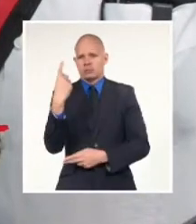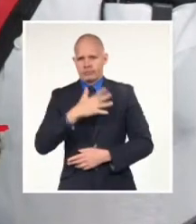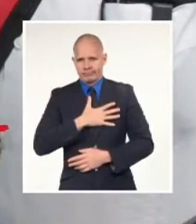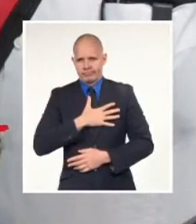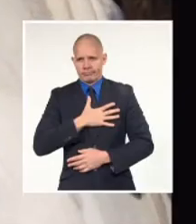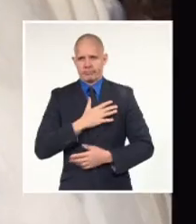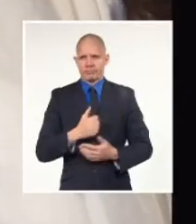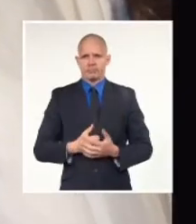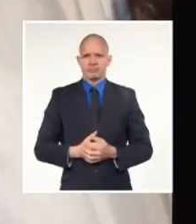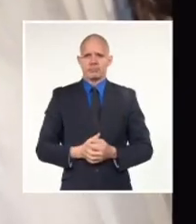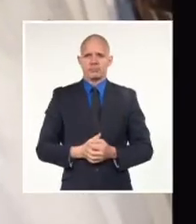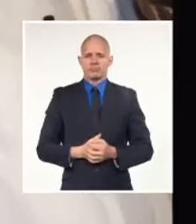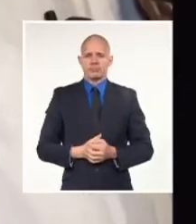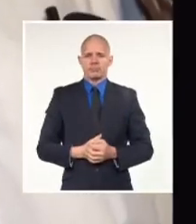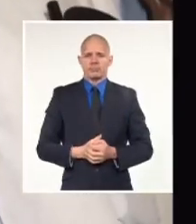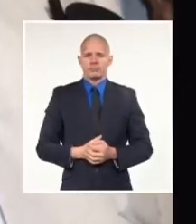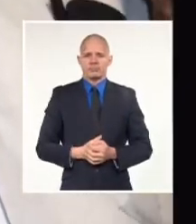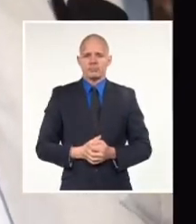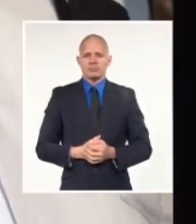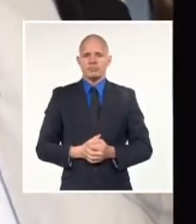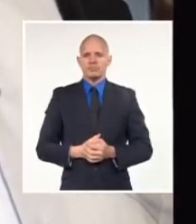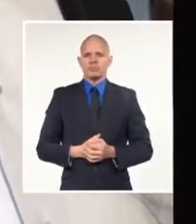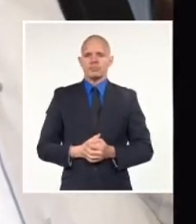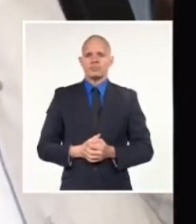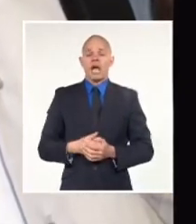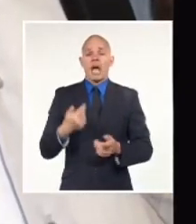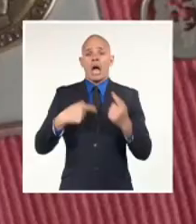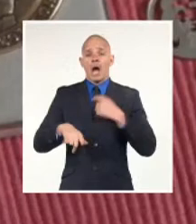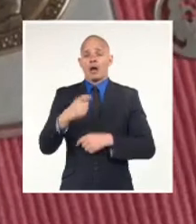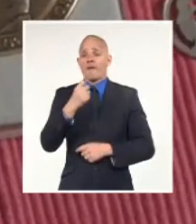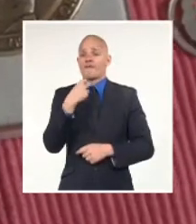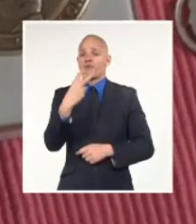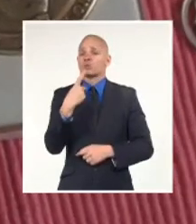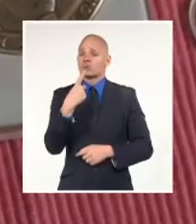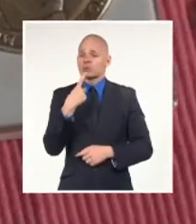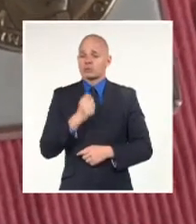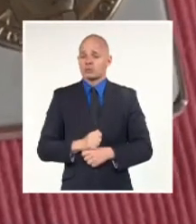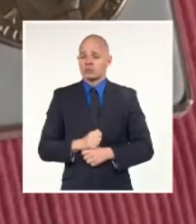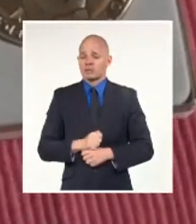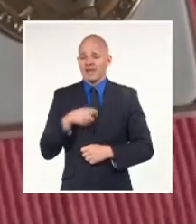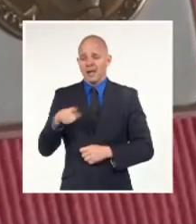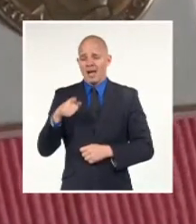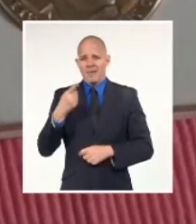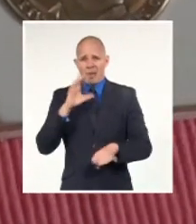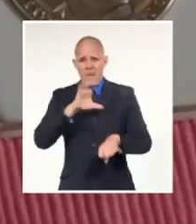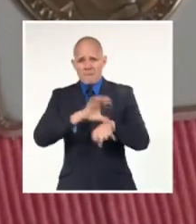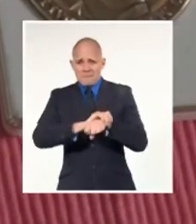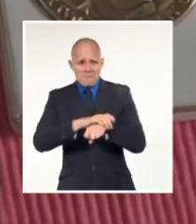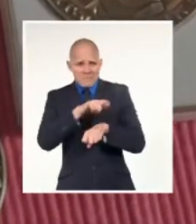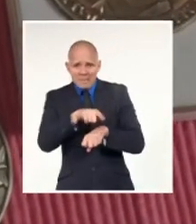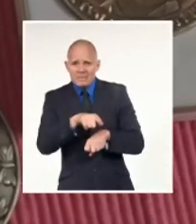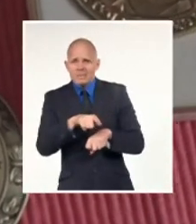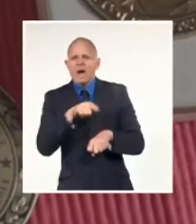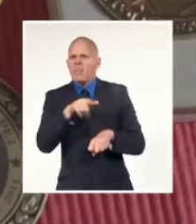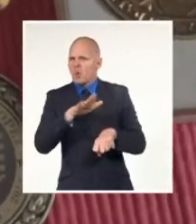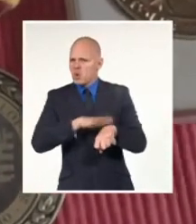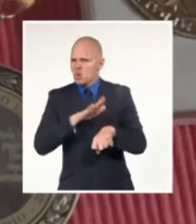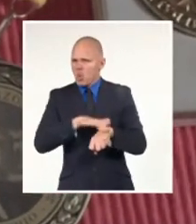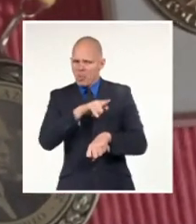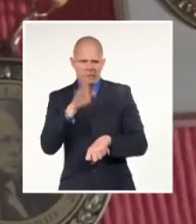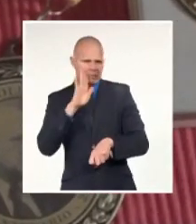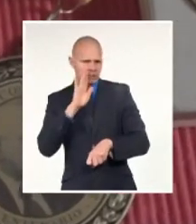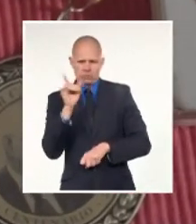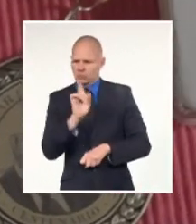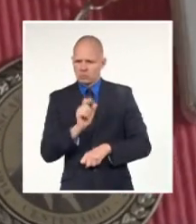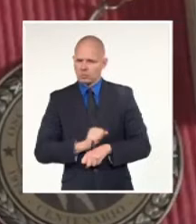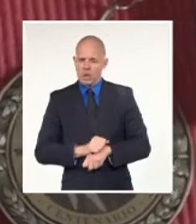Ser prisionero por la patria es estar libre. Hay quienes quieren mucho y valen poco. Hay quienes quieren